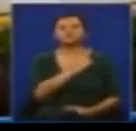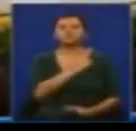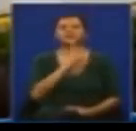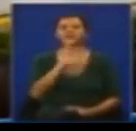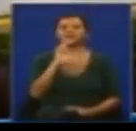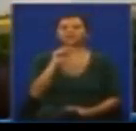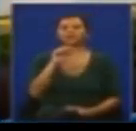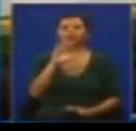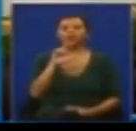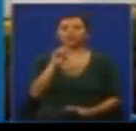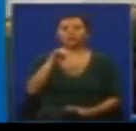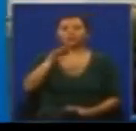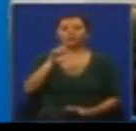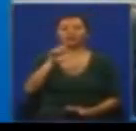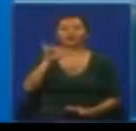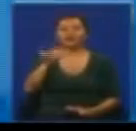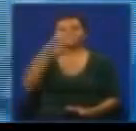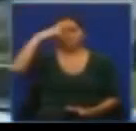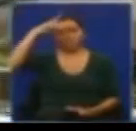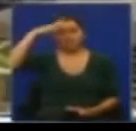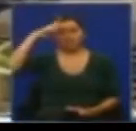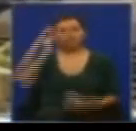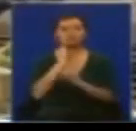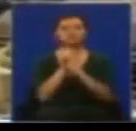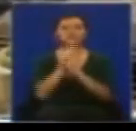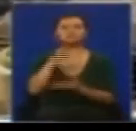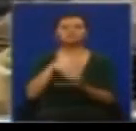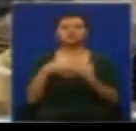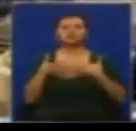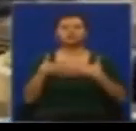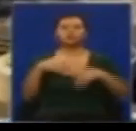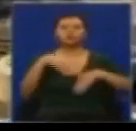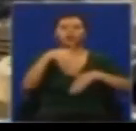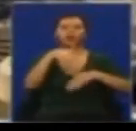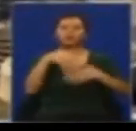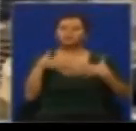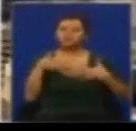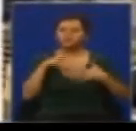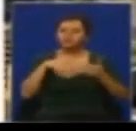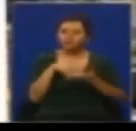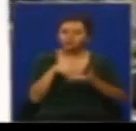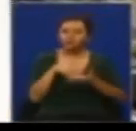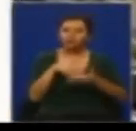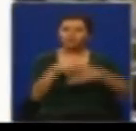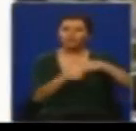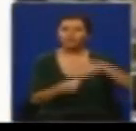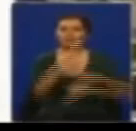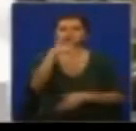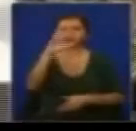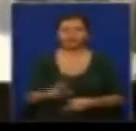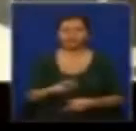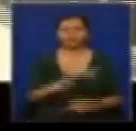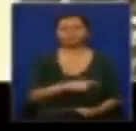Tecnológico de Monterrey en México y el Instituto Centroamericano de Administración de Empresas, INCAE, en Costa Rica.